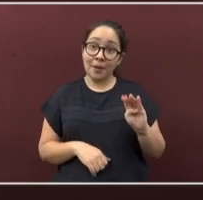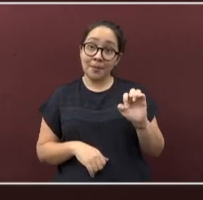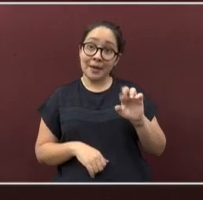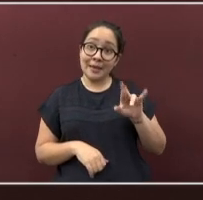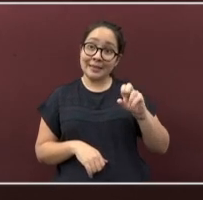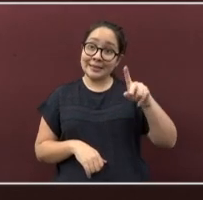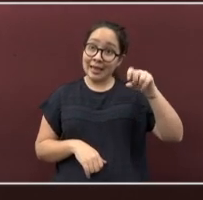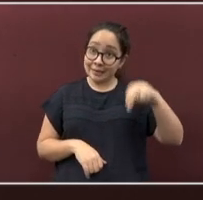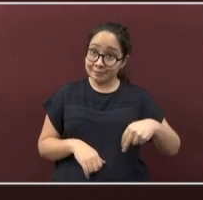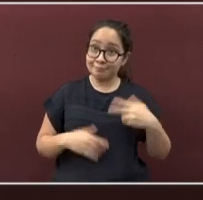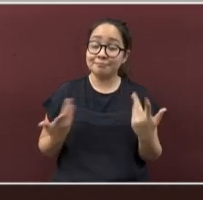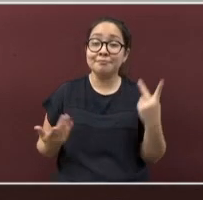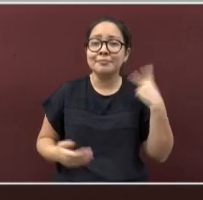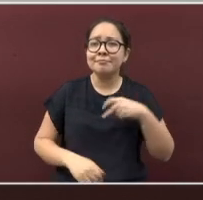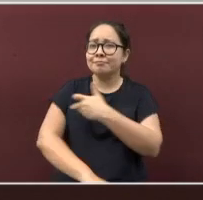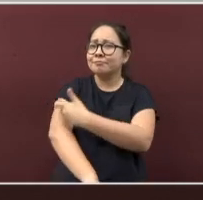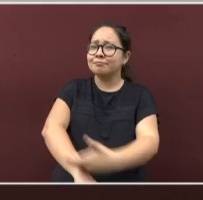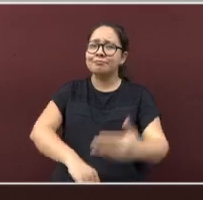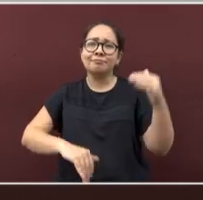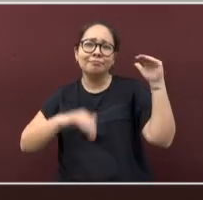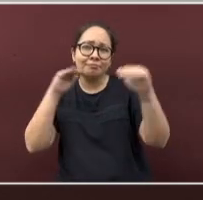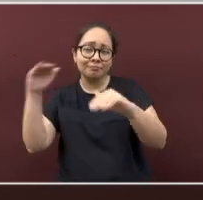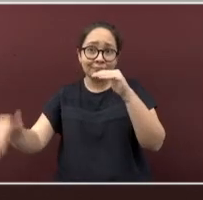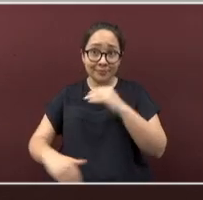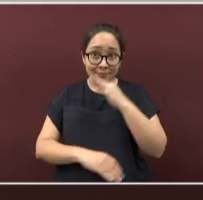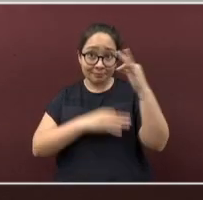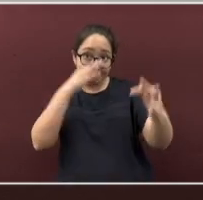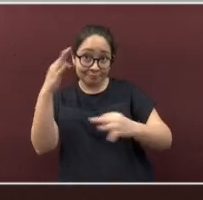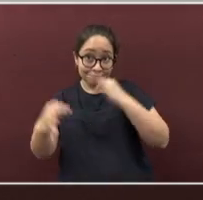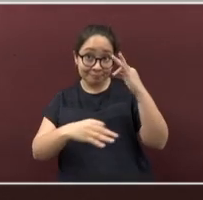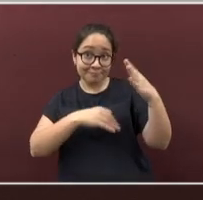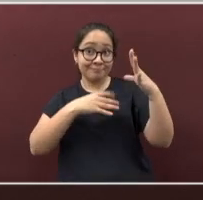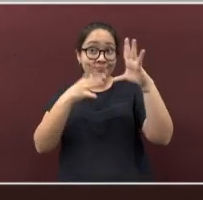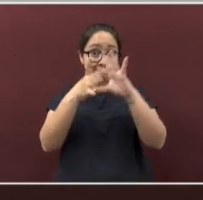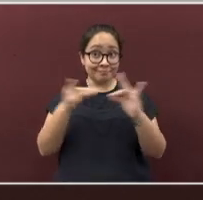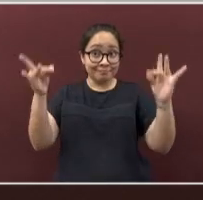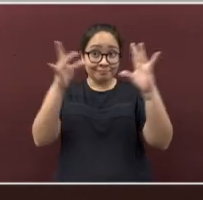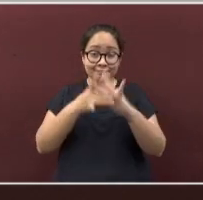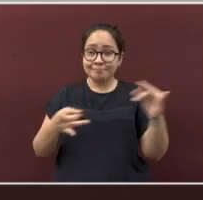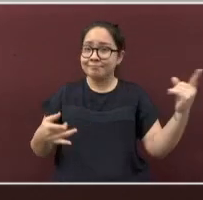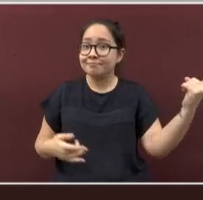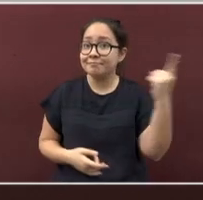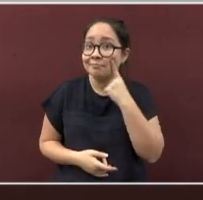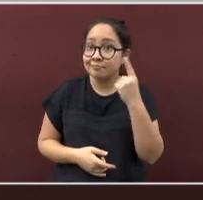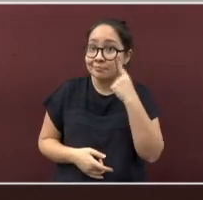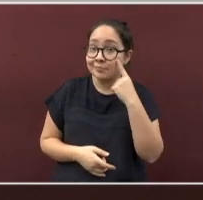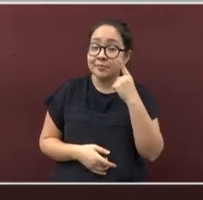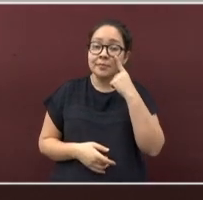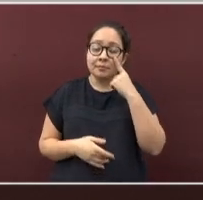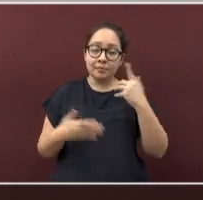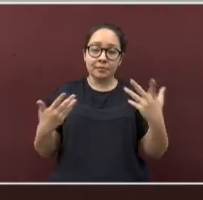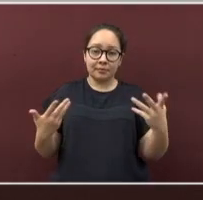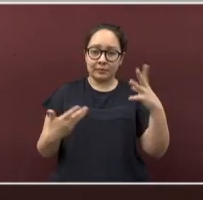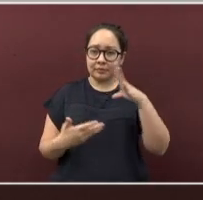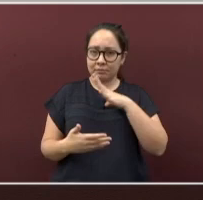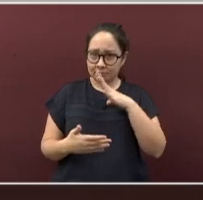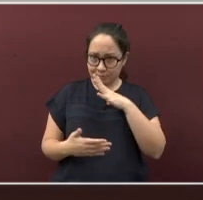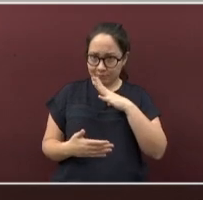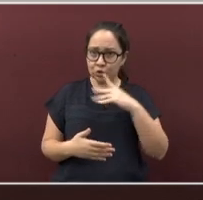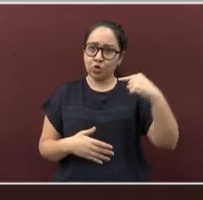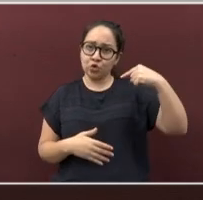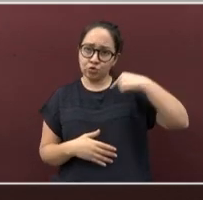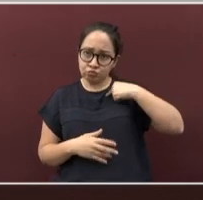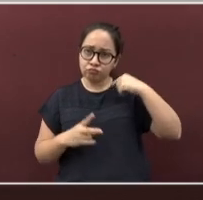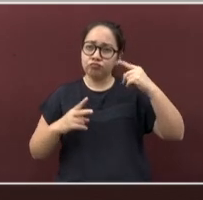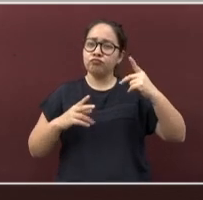familia veracruzana les comento que las visitas y llevó a cabo por